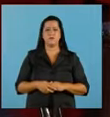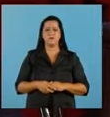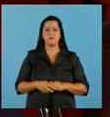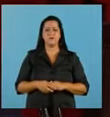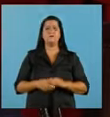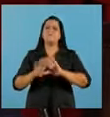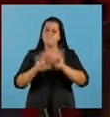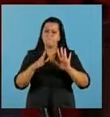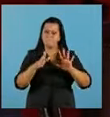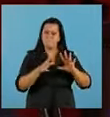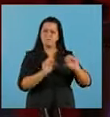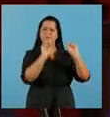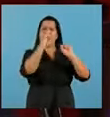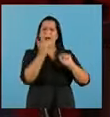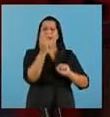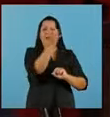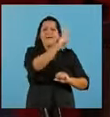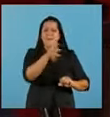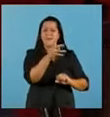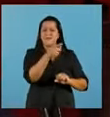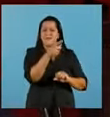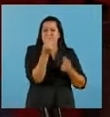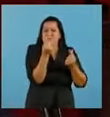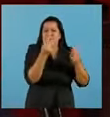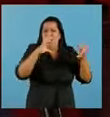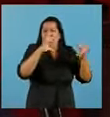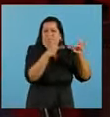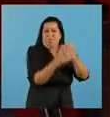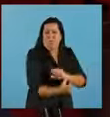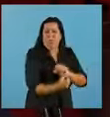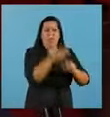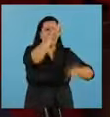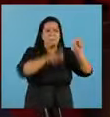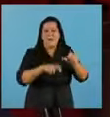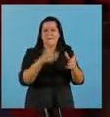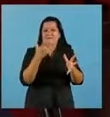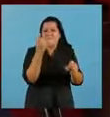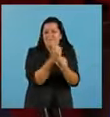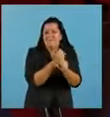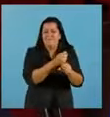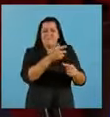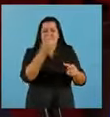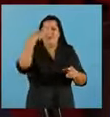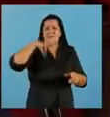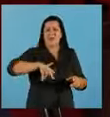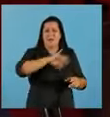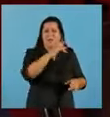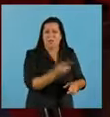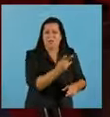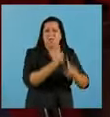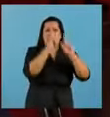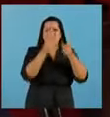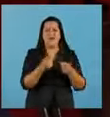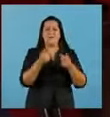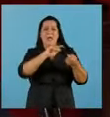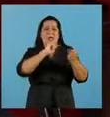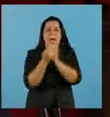Hemos encontrado un ANSES desfinanciado por la destrucción de fuentes de trabajo, la caída del salario real y los cambios